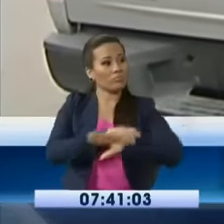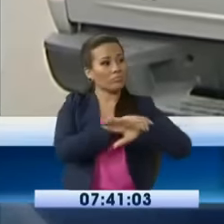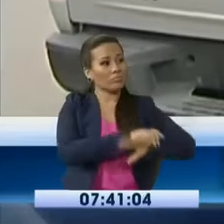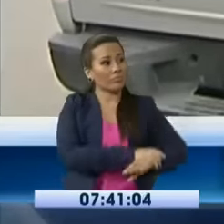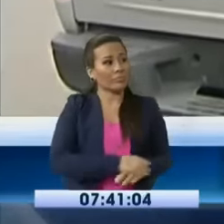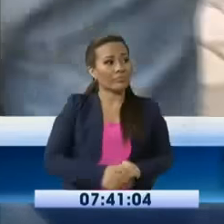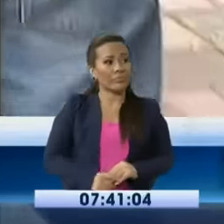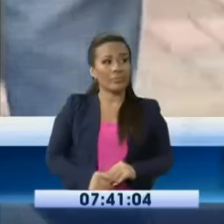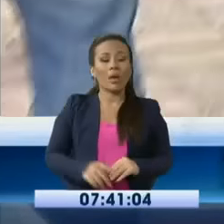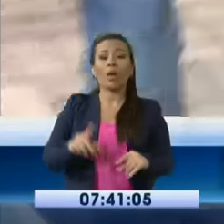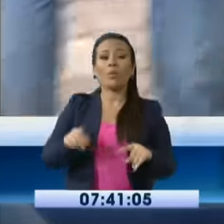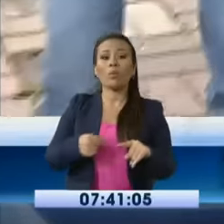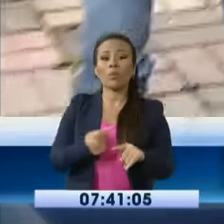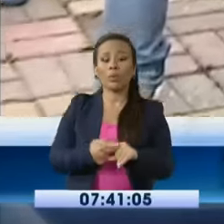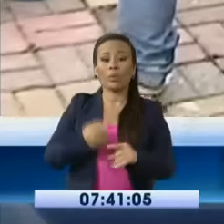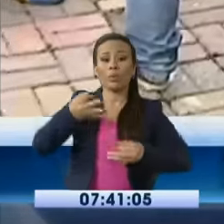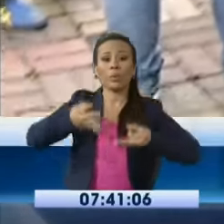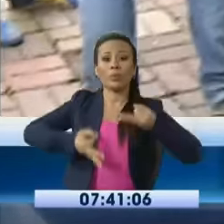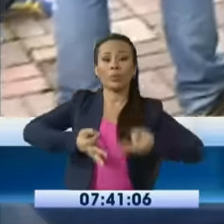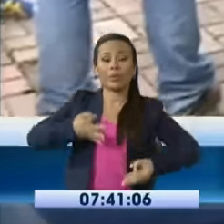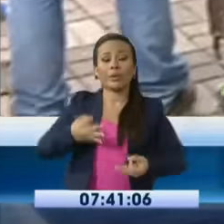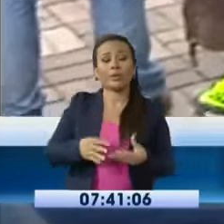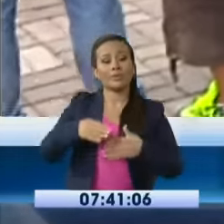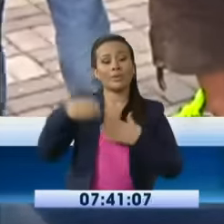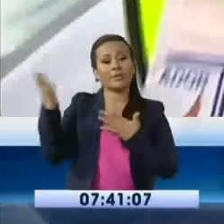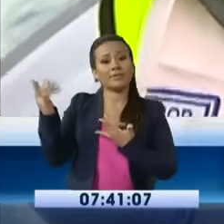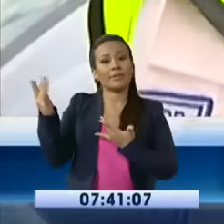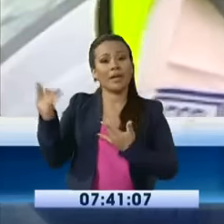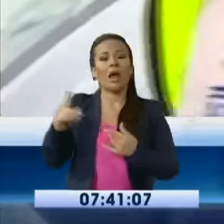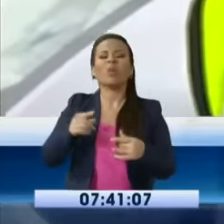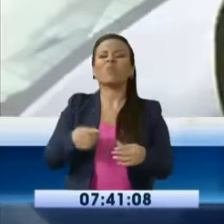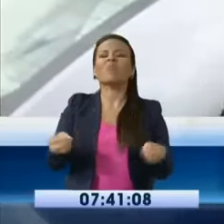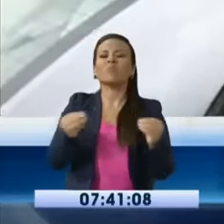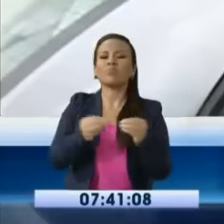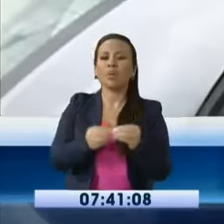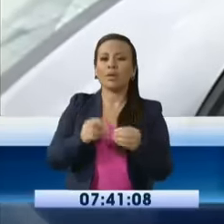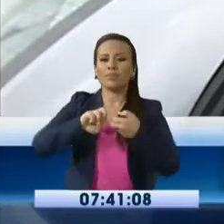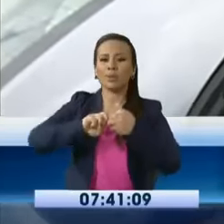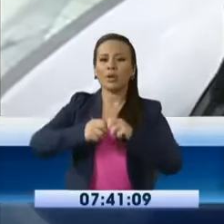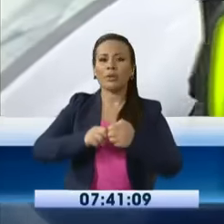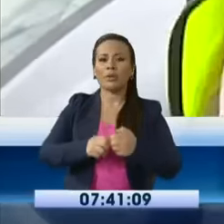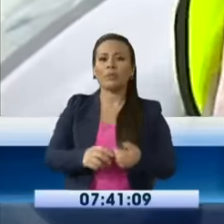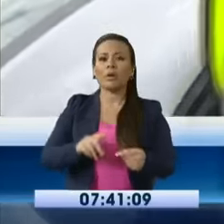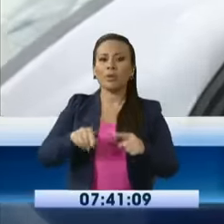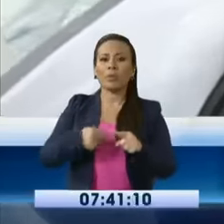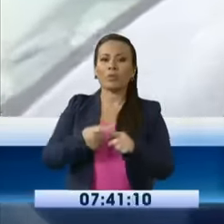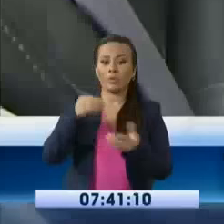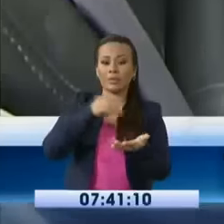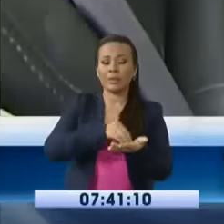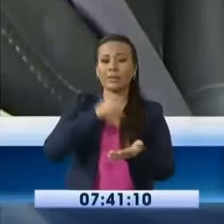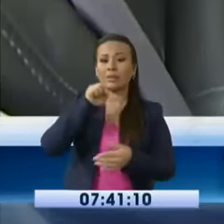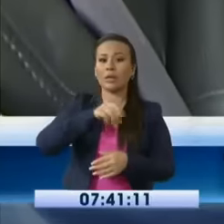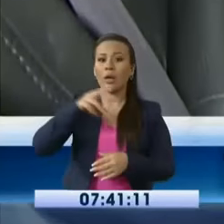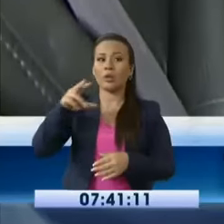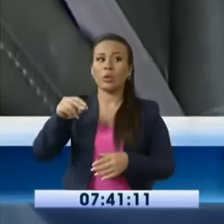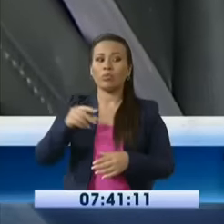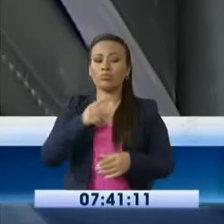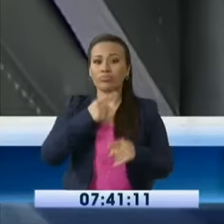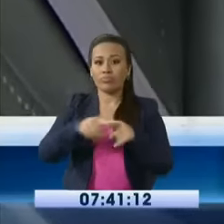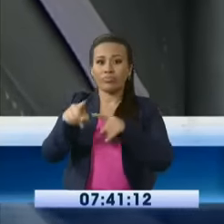se dará la audiencia de flagrancia para determinar qué otros puntos pudieron ser afectados y establecer si existe relación entre los